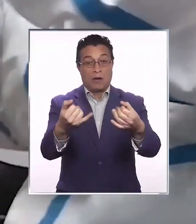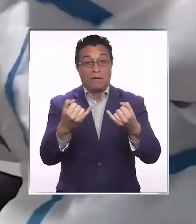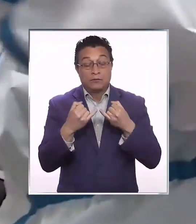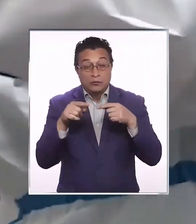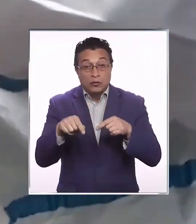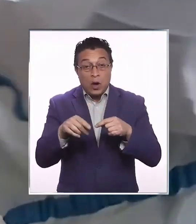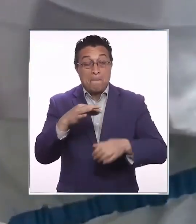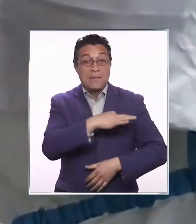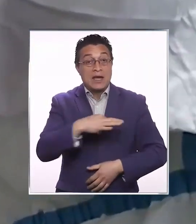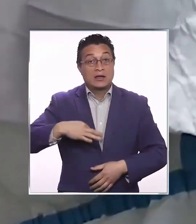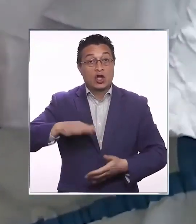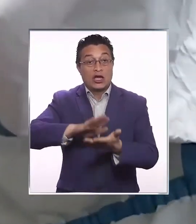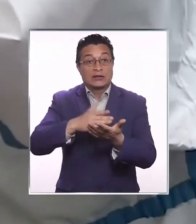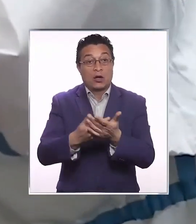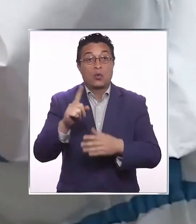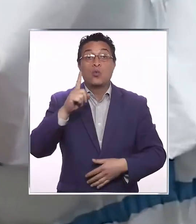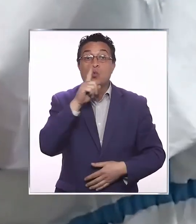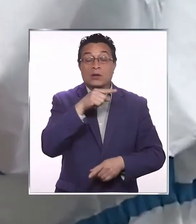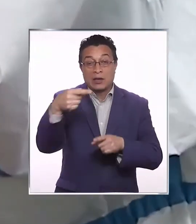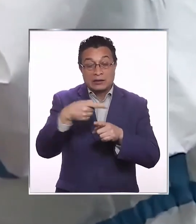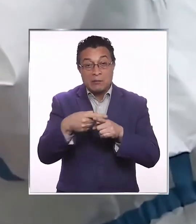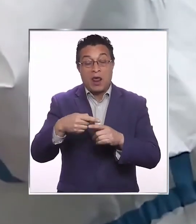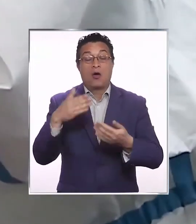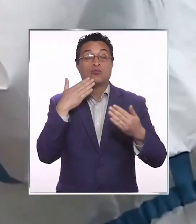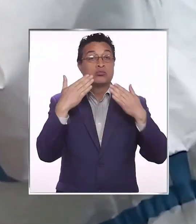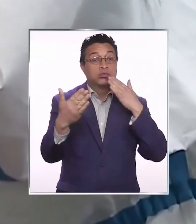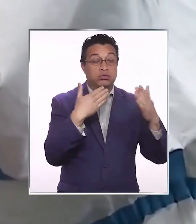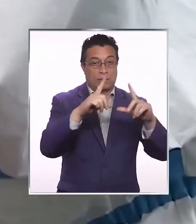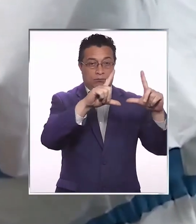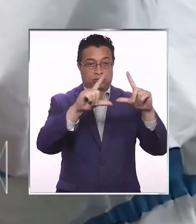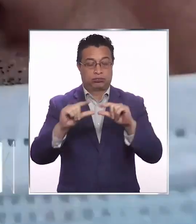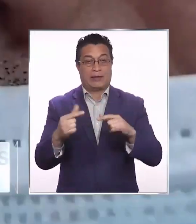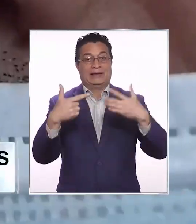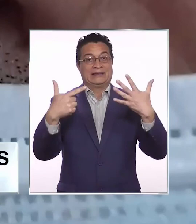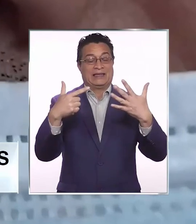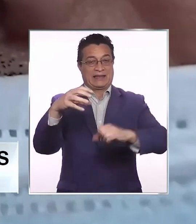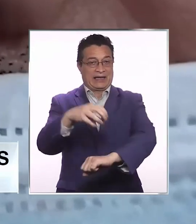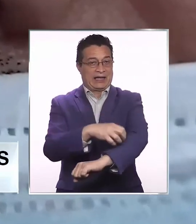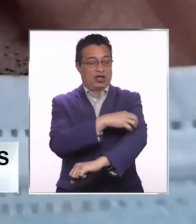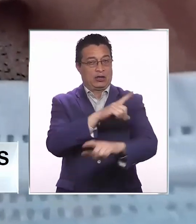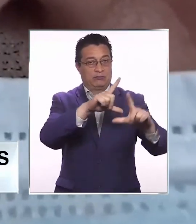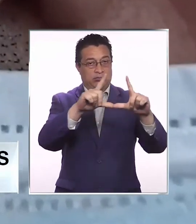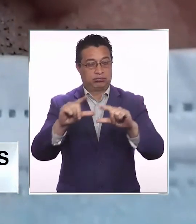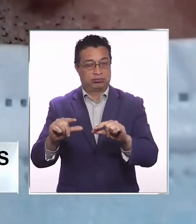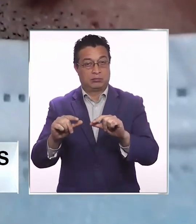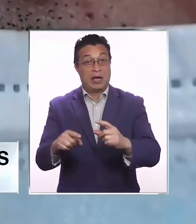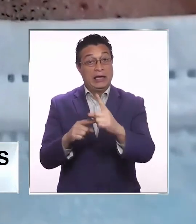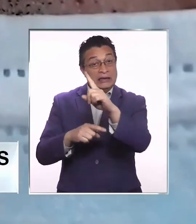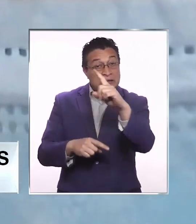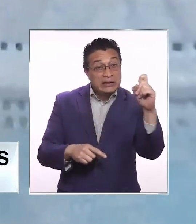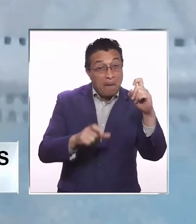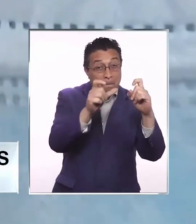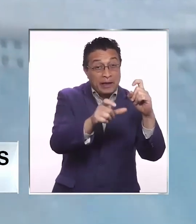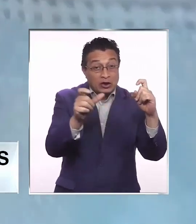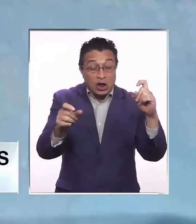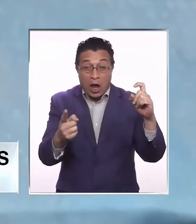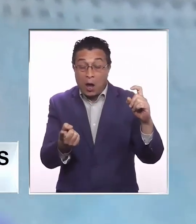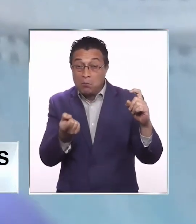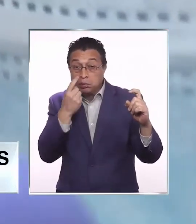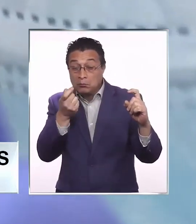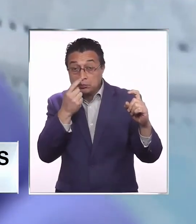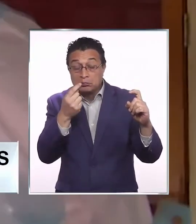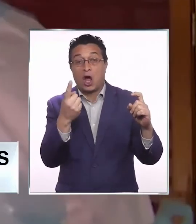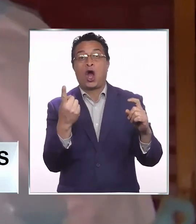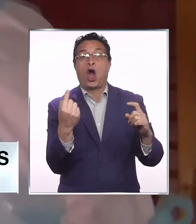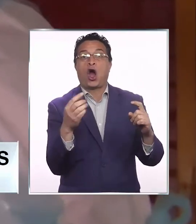Según los datos del Ministerio de Salud, en la última semana los contagios han bajado en 7 regiones del país. Y de cada 100 personas que se someten